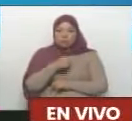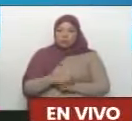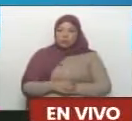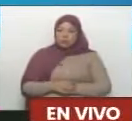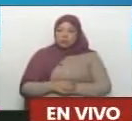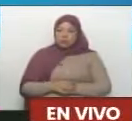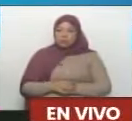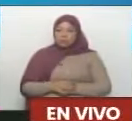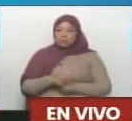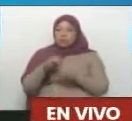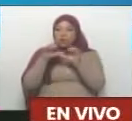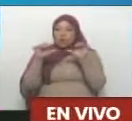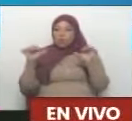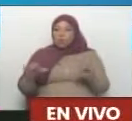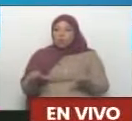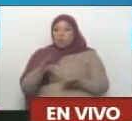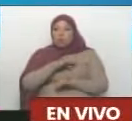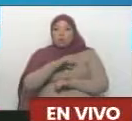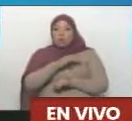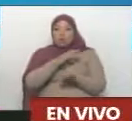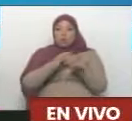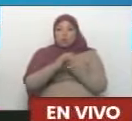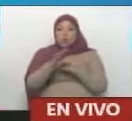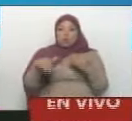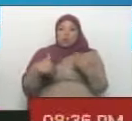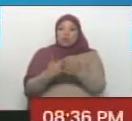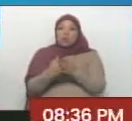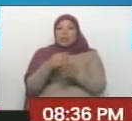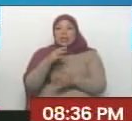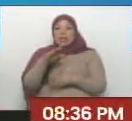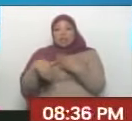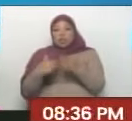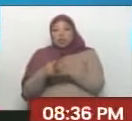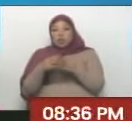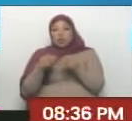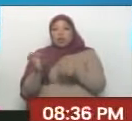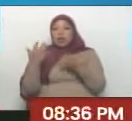La Red Nacional de Patrimonio Cultural Inmaterial.